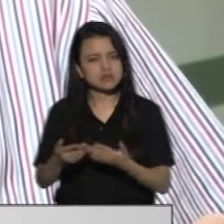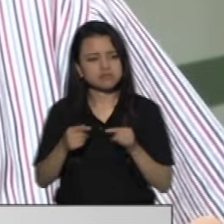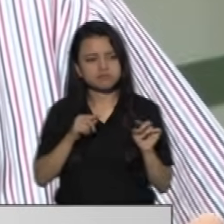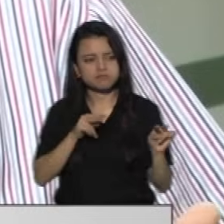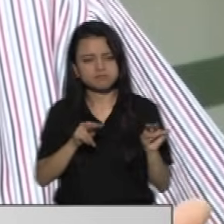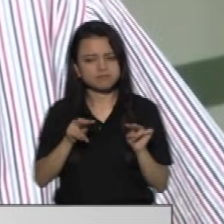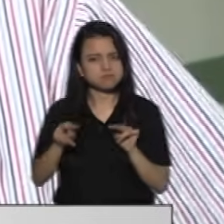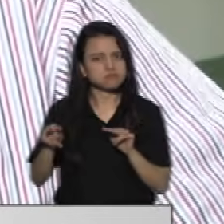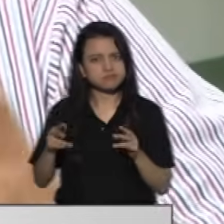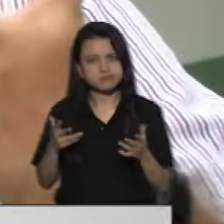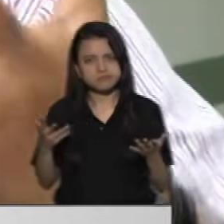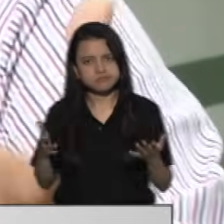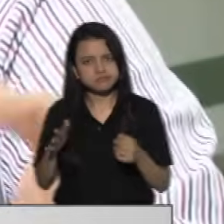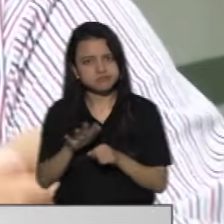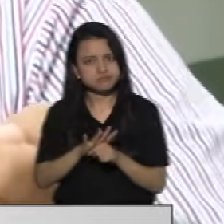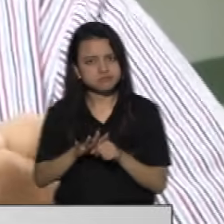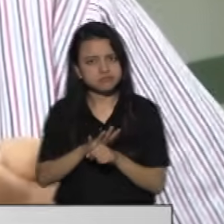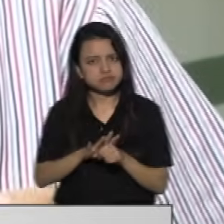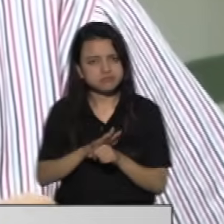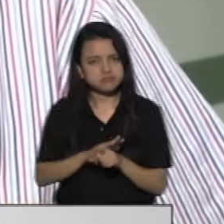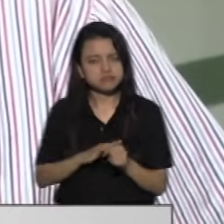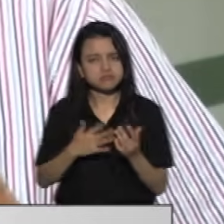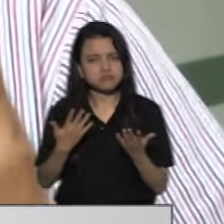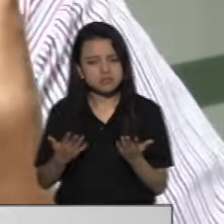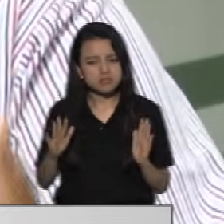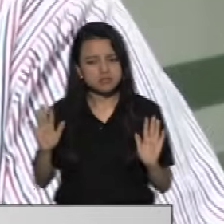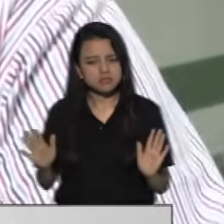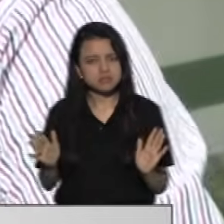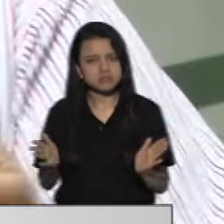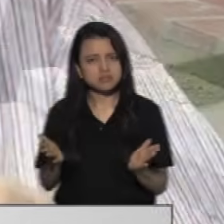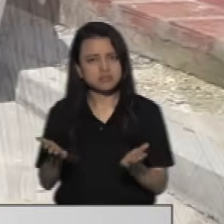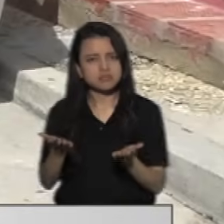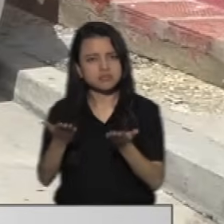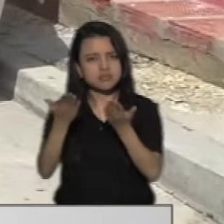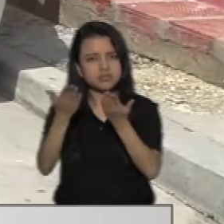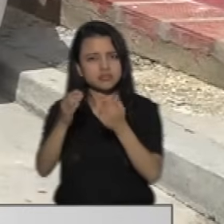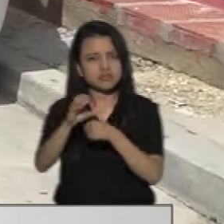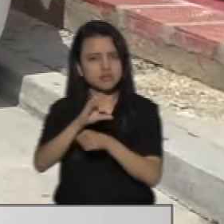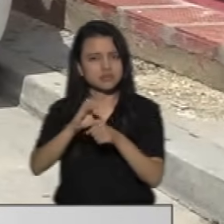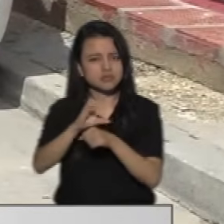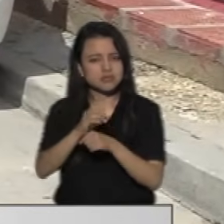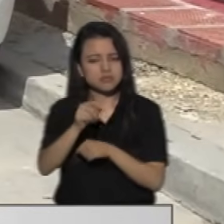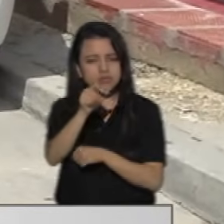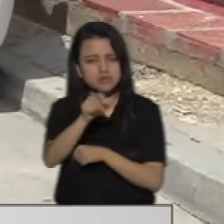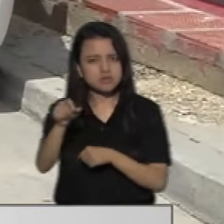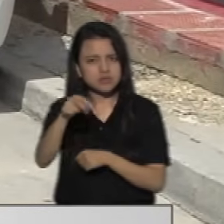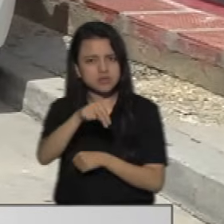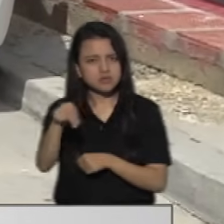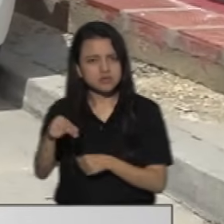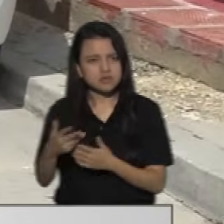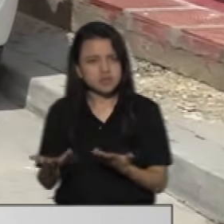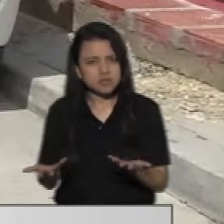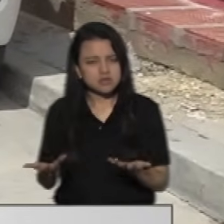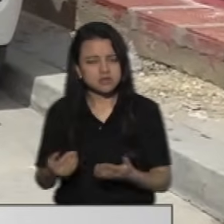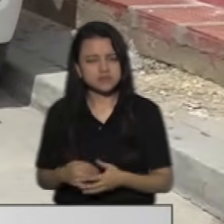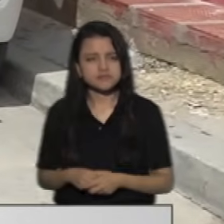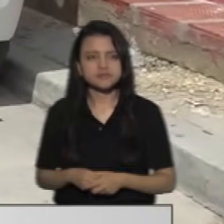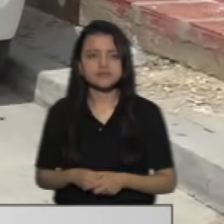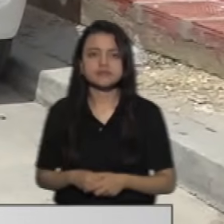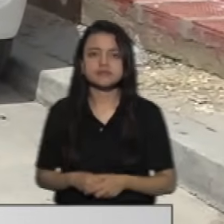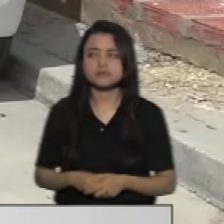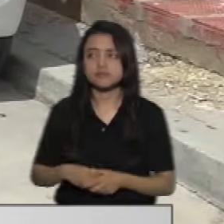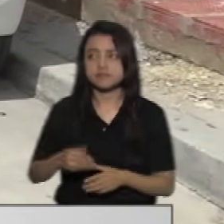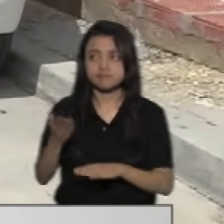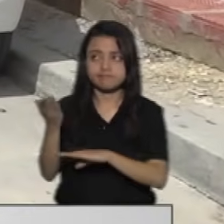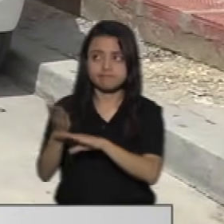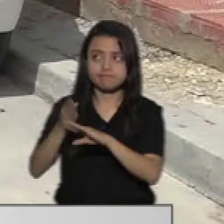diferentes sectores, generando acercamiento con el comerciante y con la ciudadanía. Se pide a la Policía Nacional extender